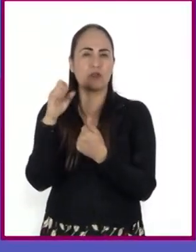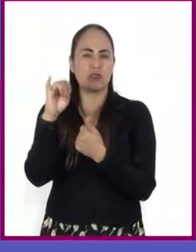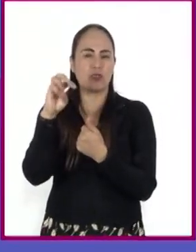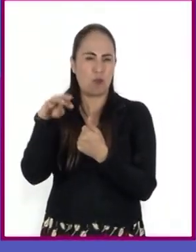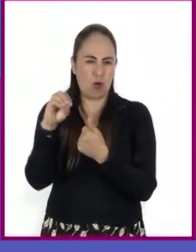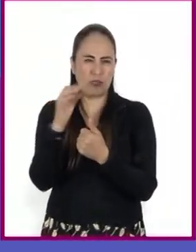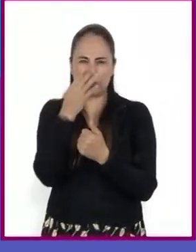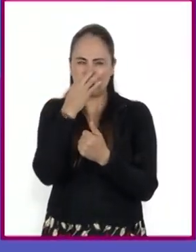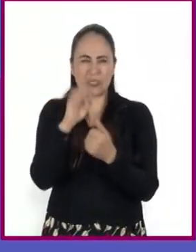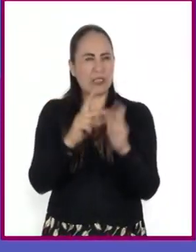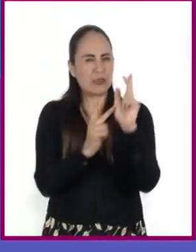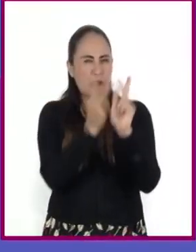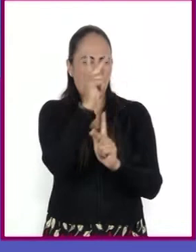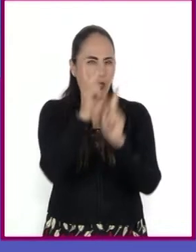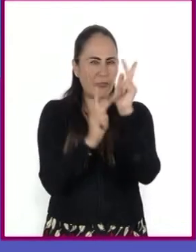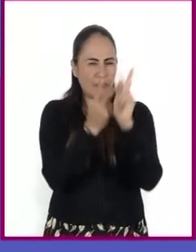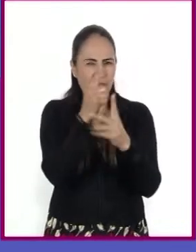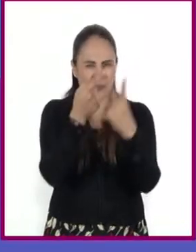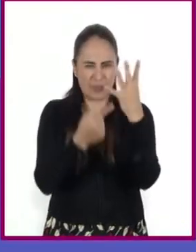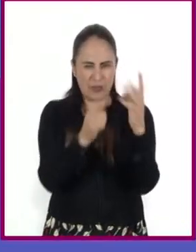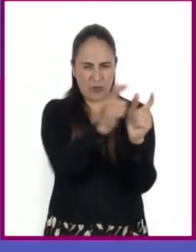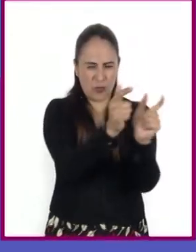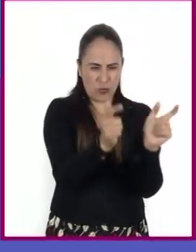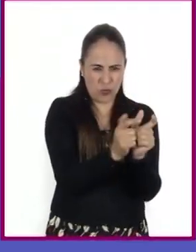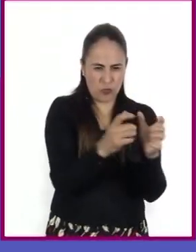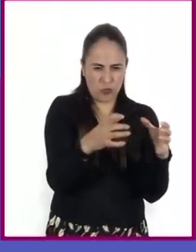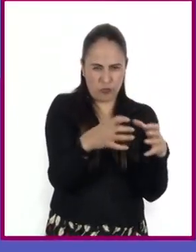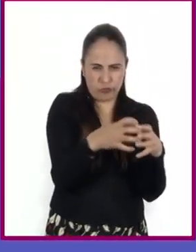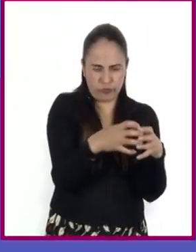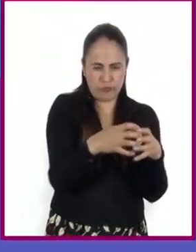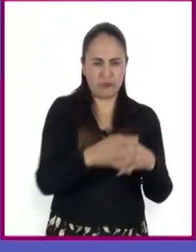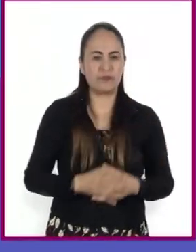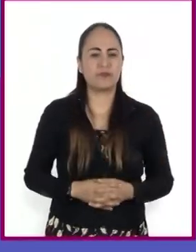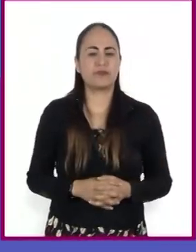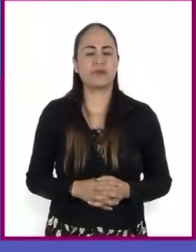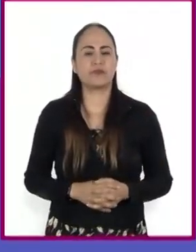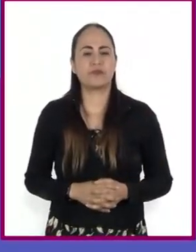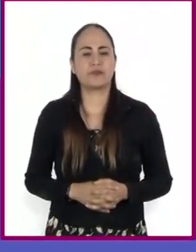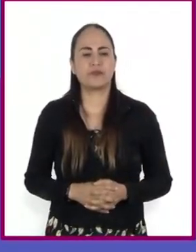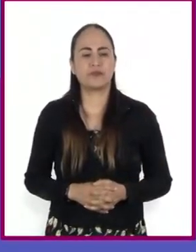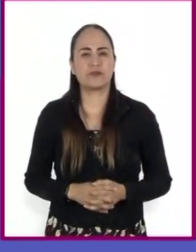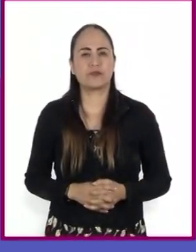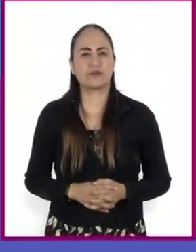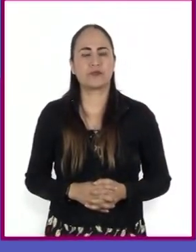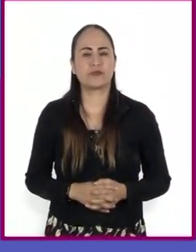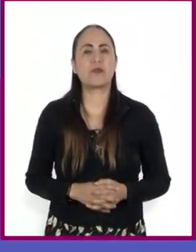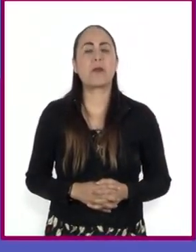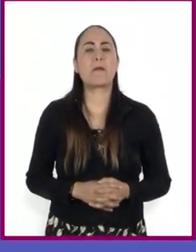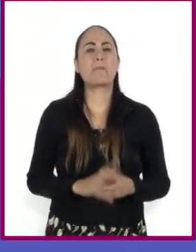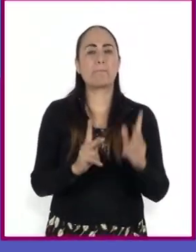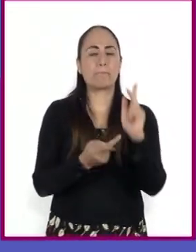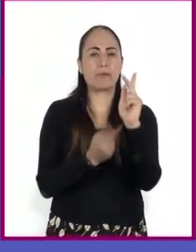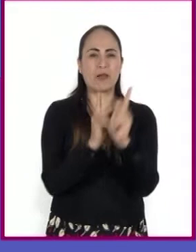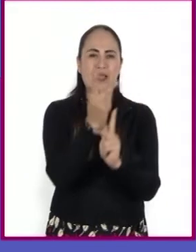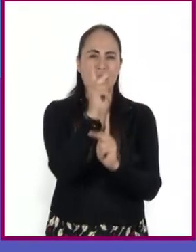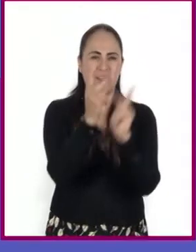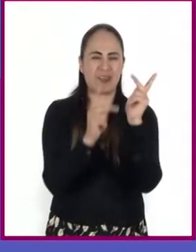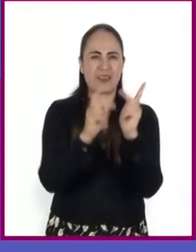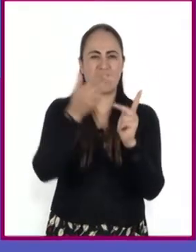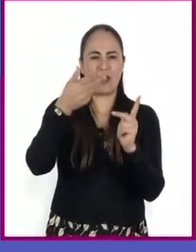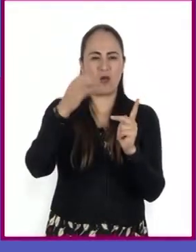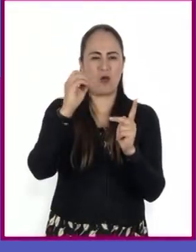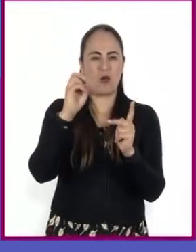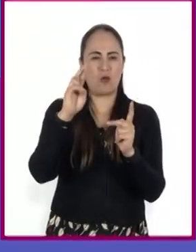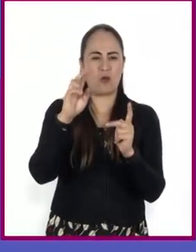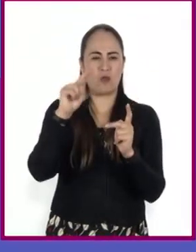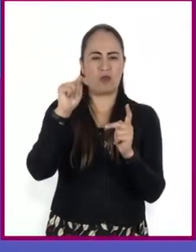planta hortense. ¿Es correcto, maestra? Así es. Una planta hortense es una planta que